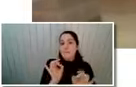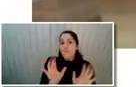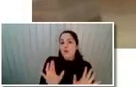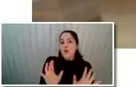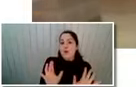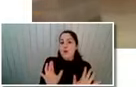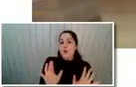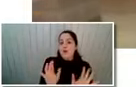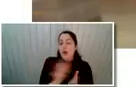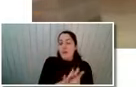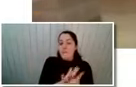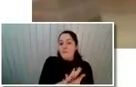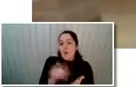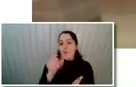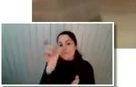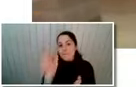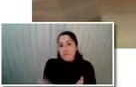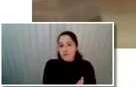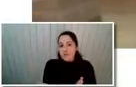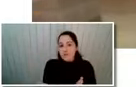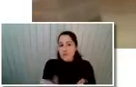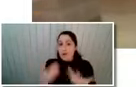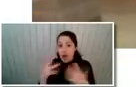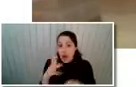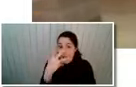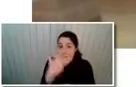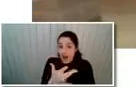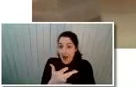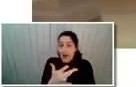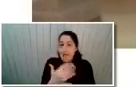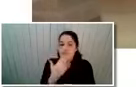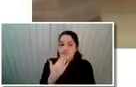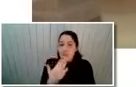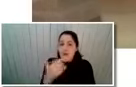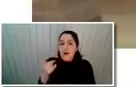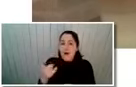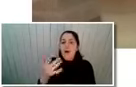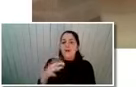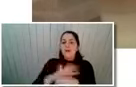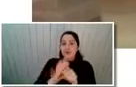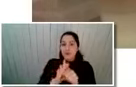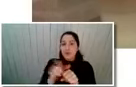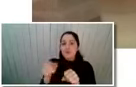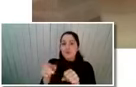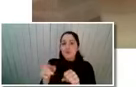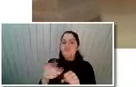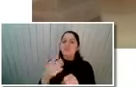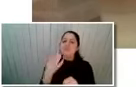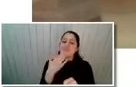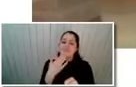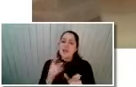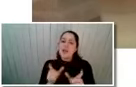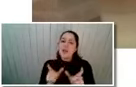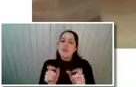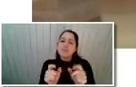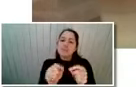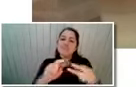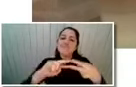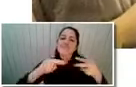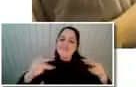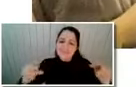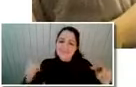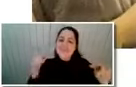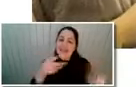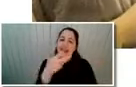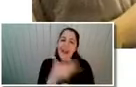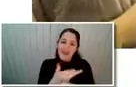presenta, ¿no es cierto?, el virus, SARS-CoV-2, va a tener también células virales y material genético del virus. Ahora sí, la